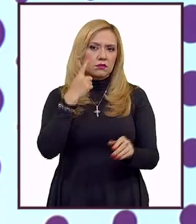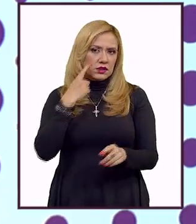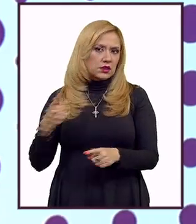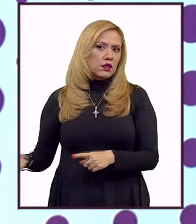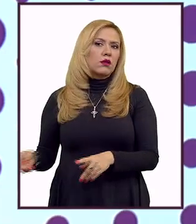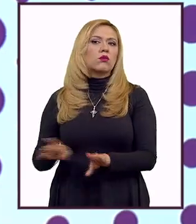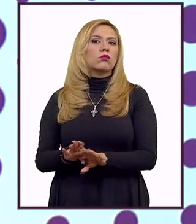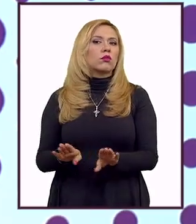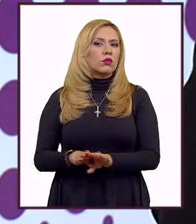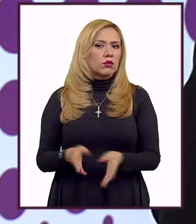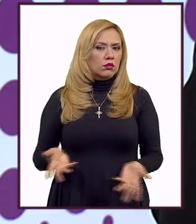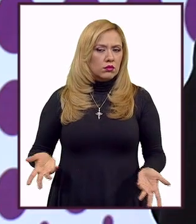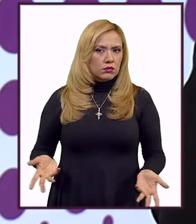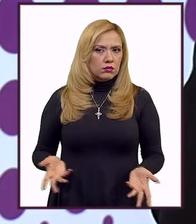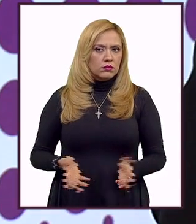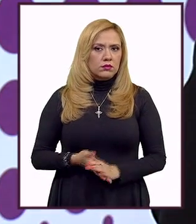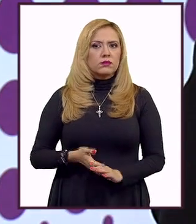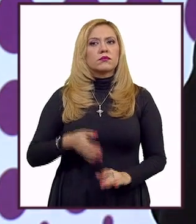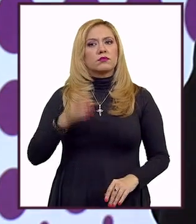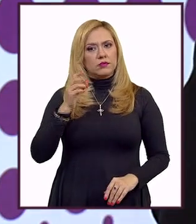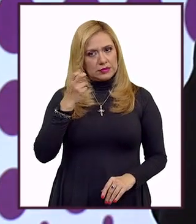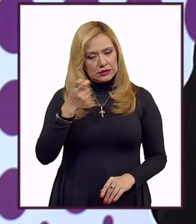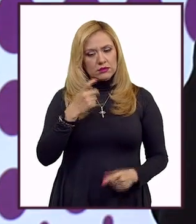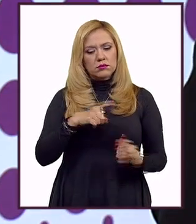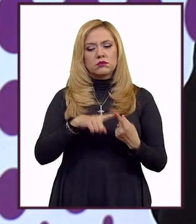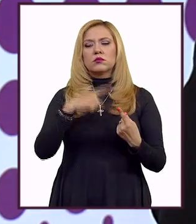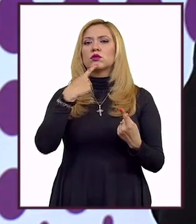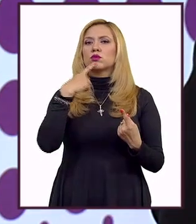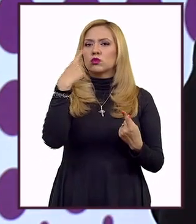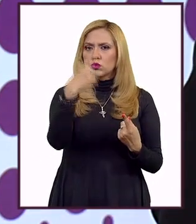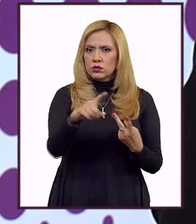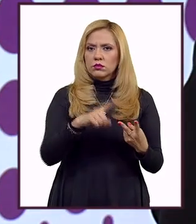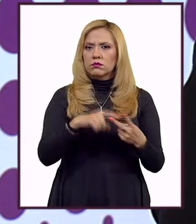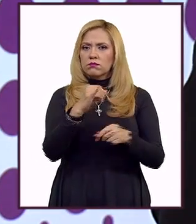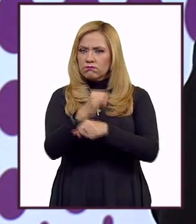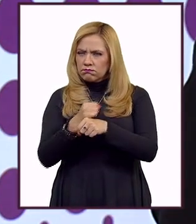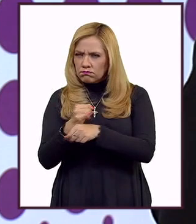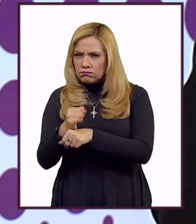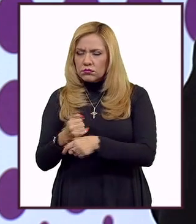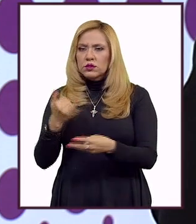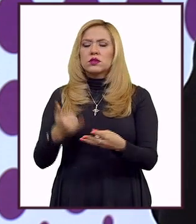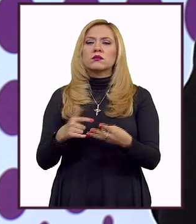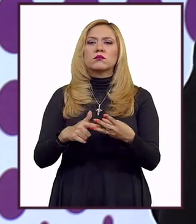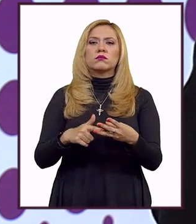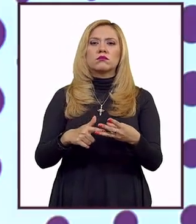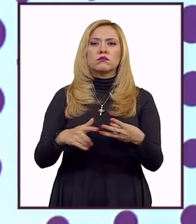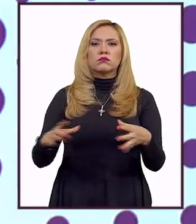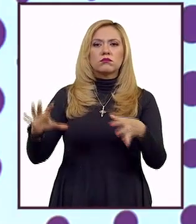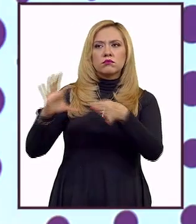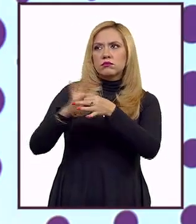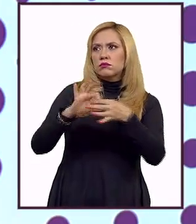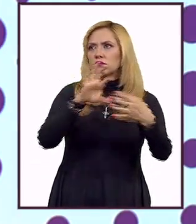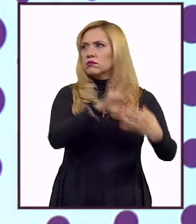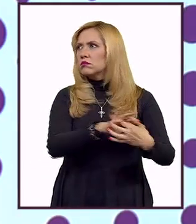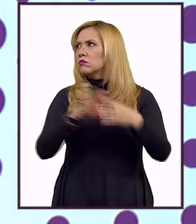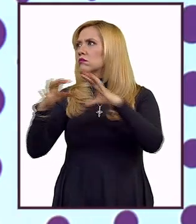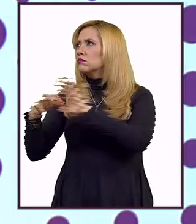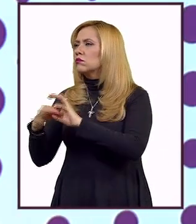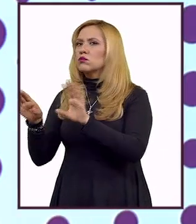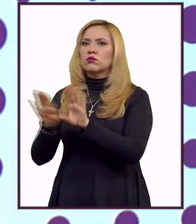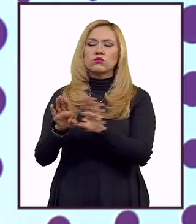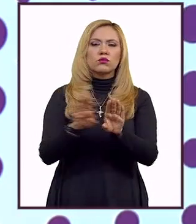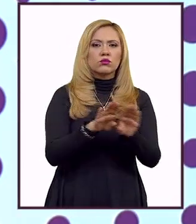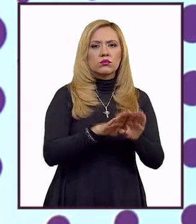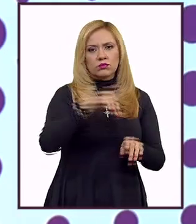hacemos principalmente se puede definir en denuncia, impulso de investigaciones y coordinación de litigios estratégicos en el proceso penal